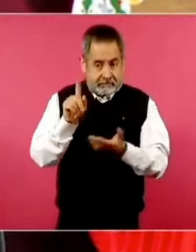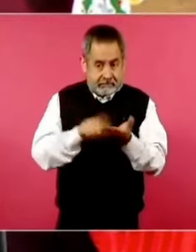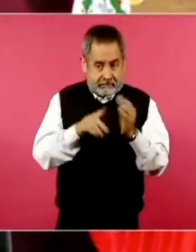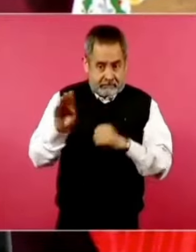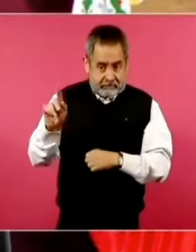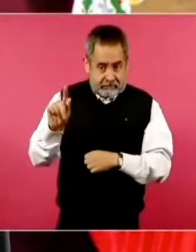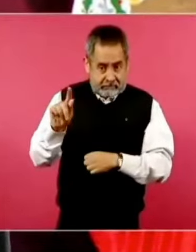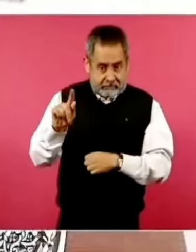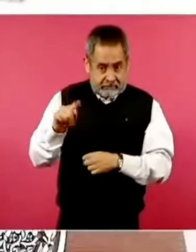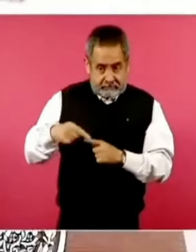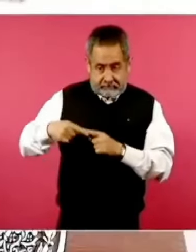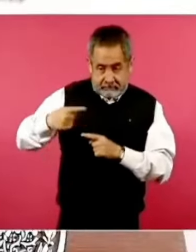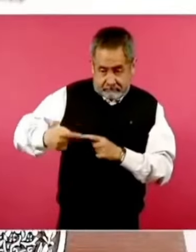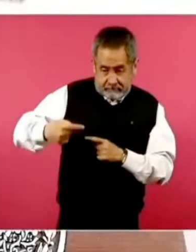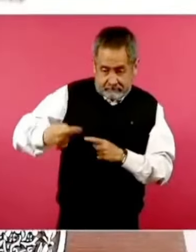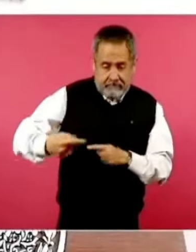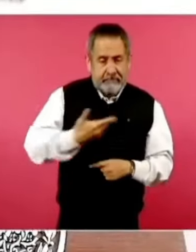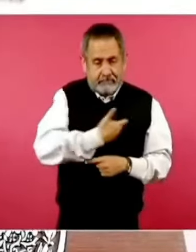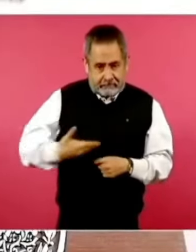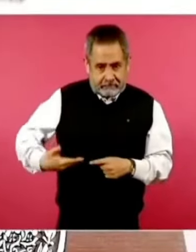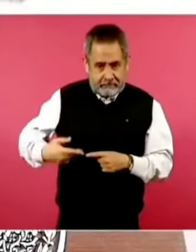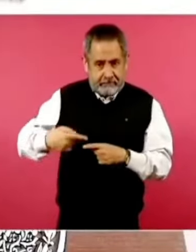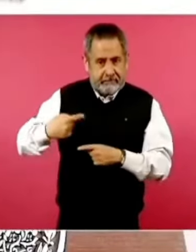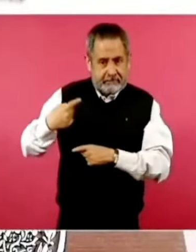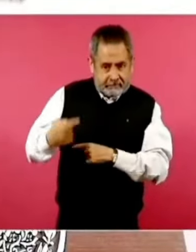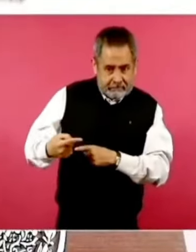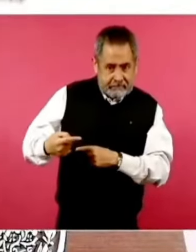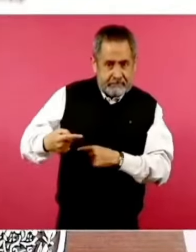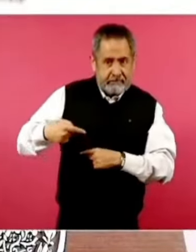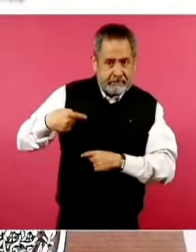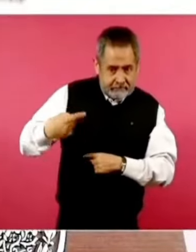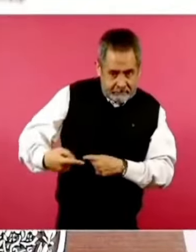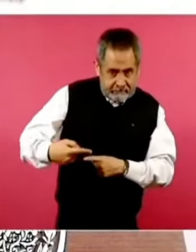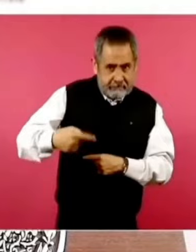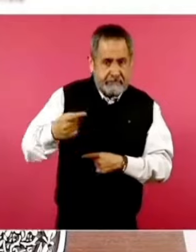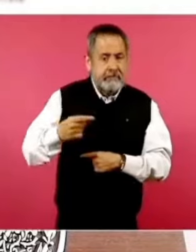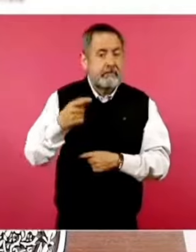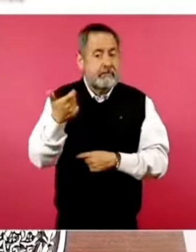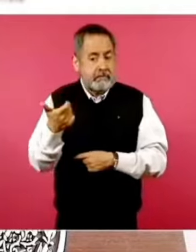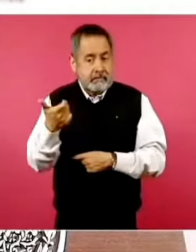todos los presidentes, todos los gobiernos devaluaron.